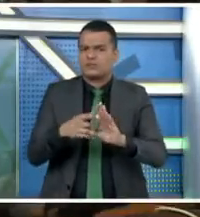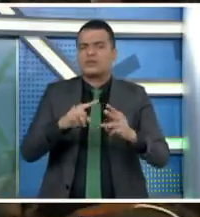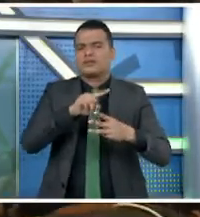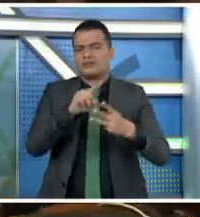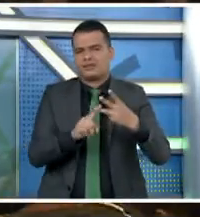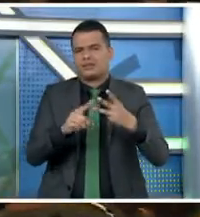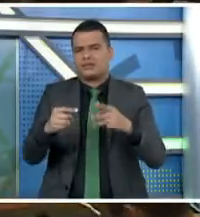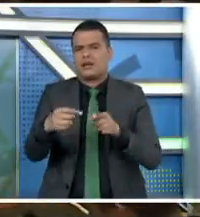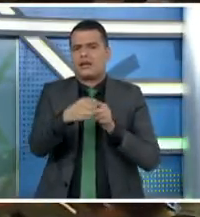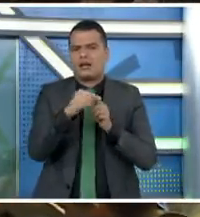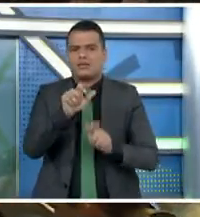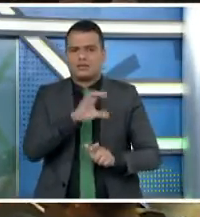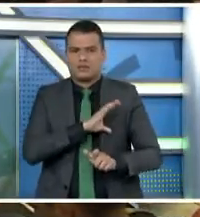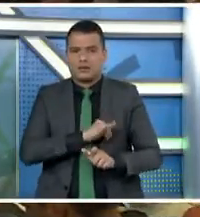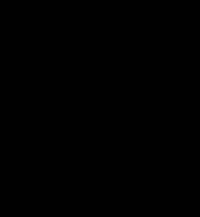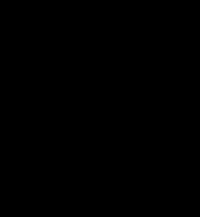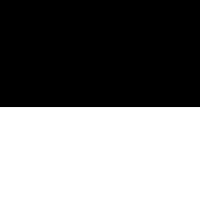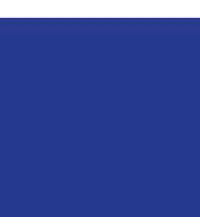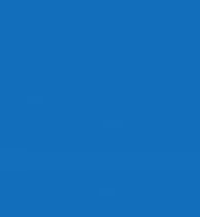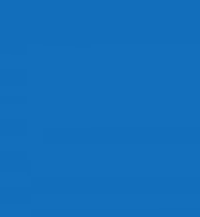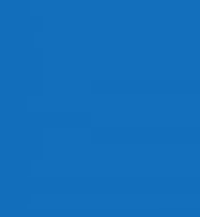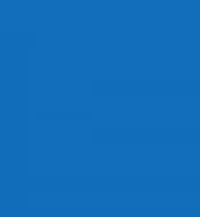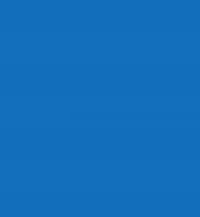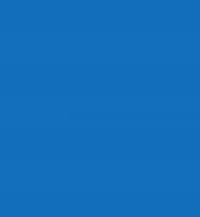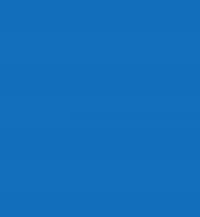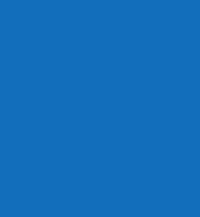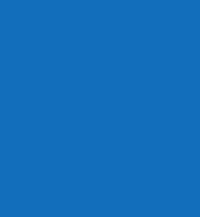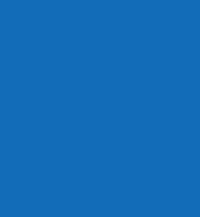debates con candidatos a la alcaldía de cali